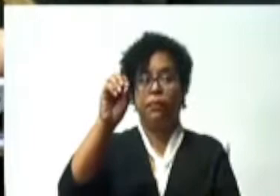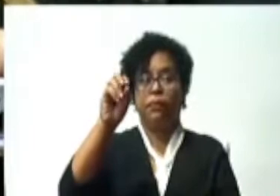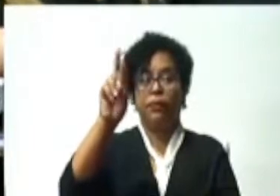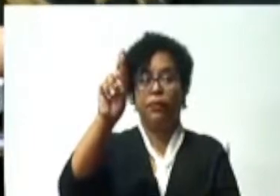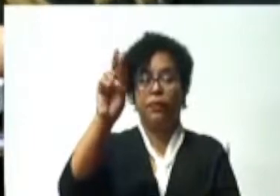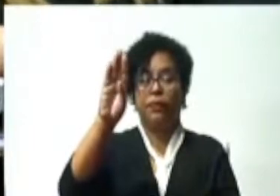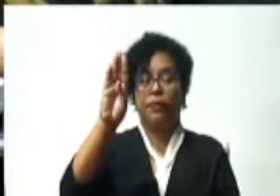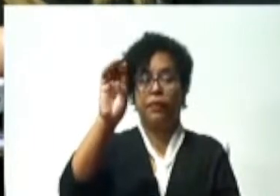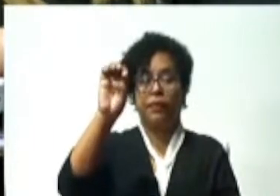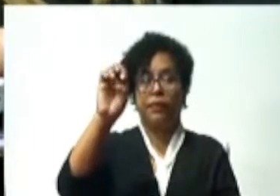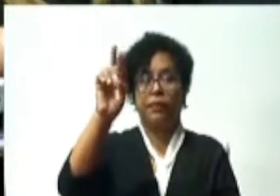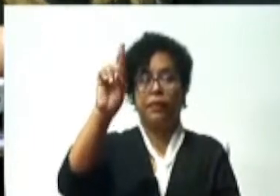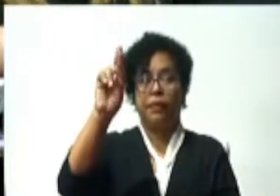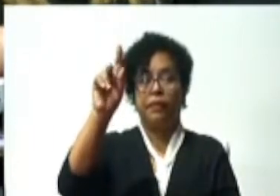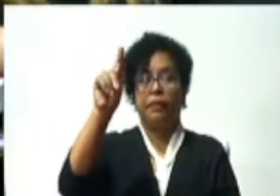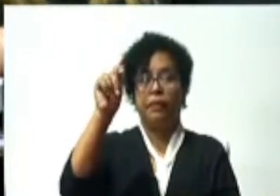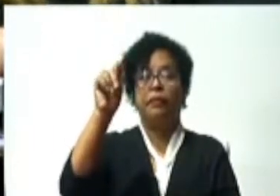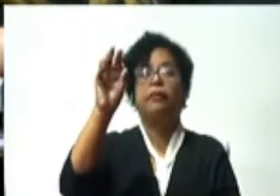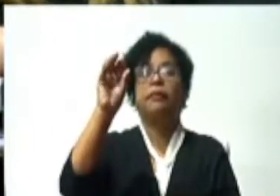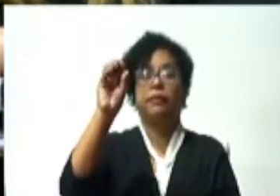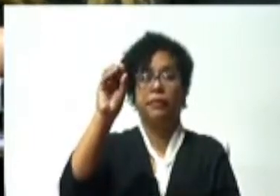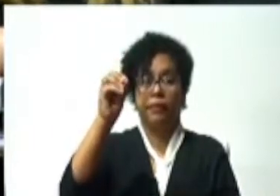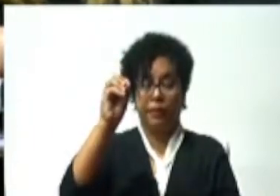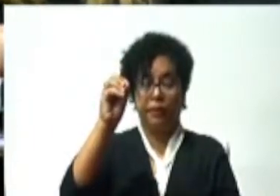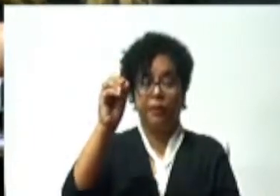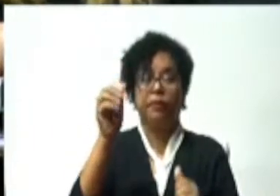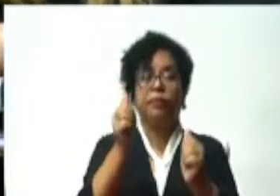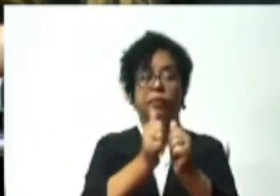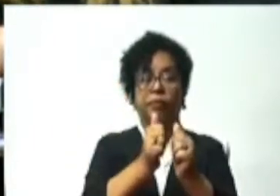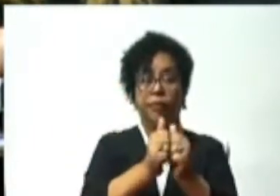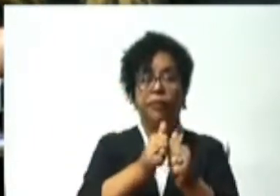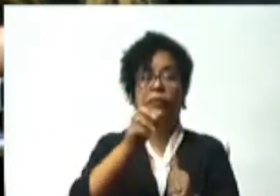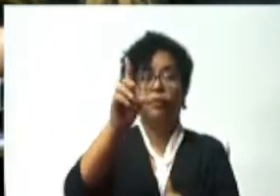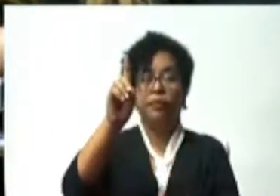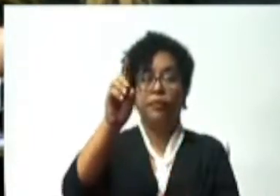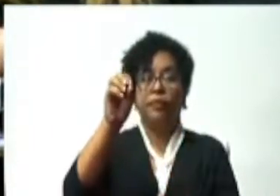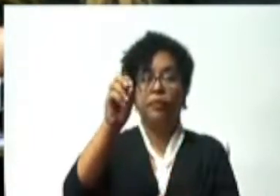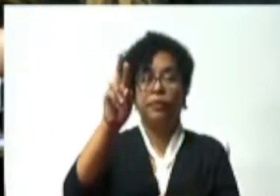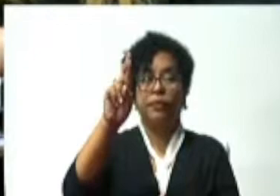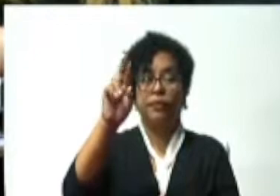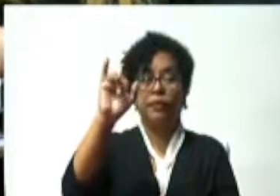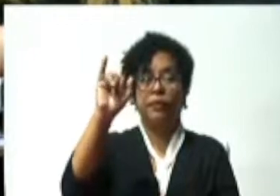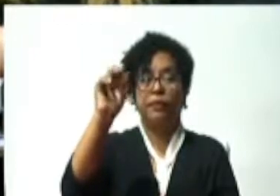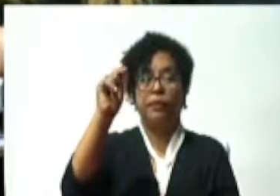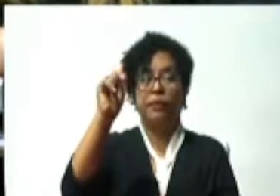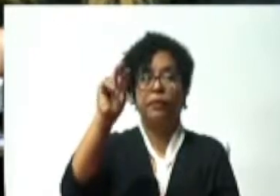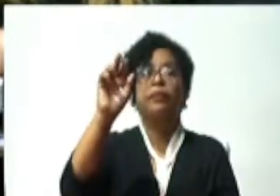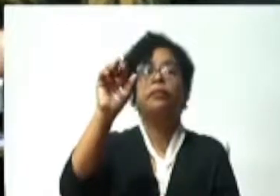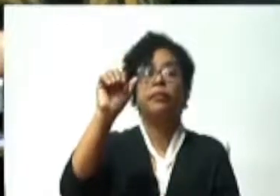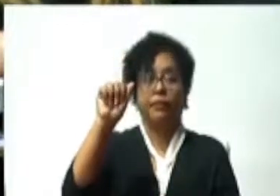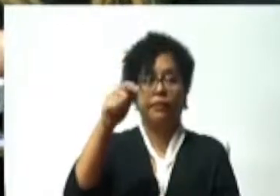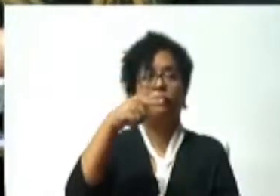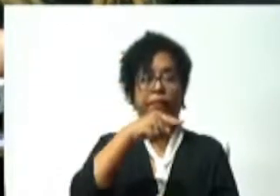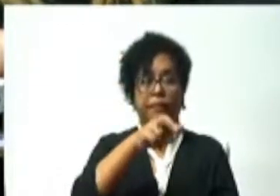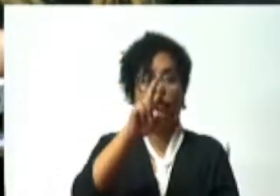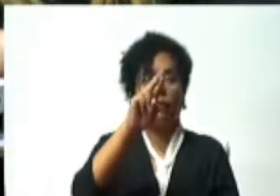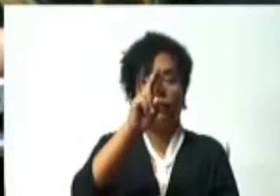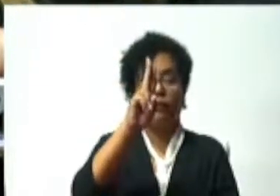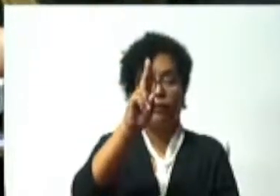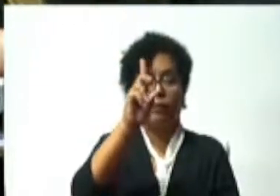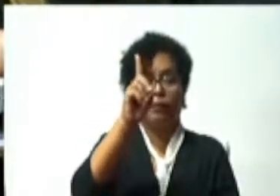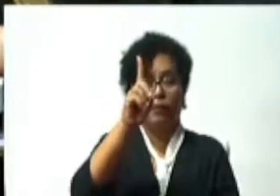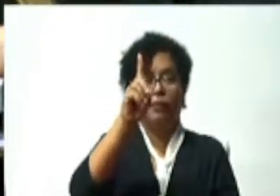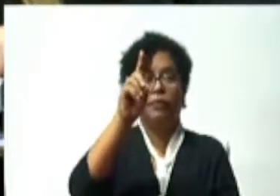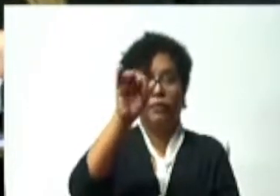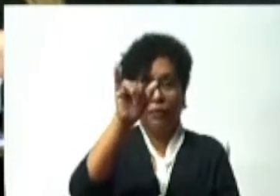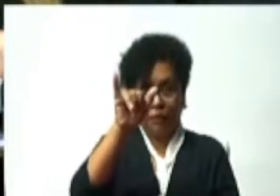Presidida por Norberto, acompañaba a la diputada Dorina, la diputada Rudy María Méndez,